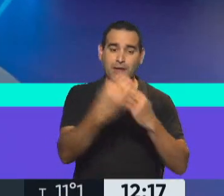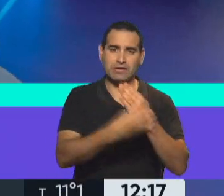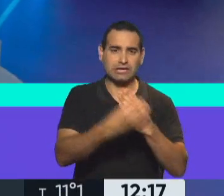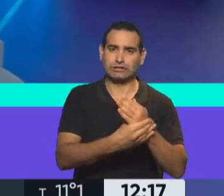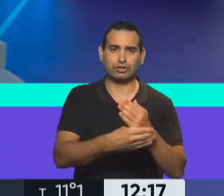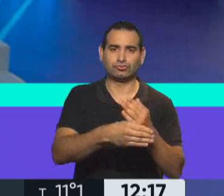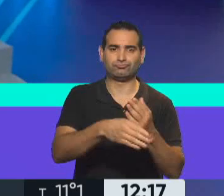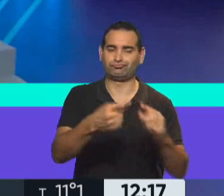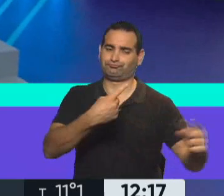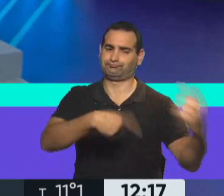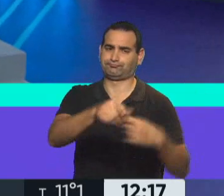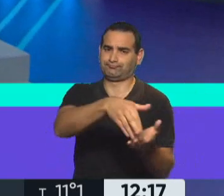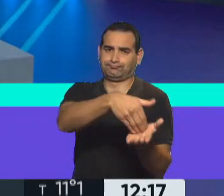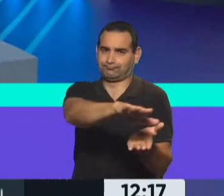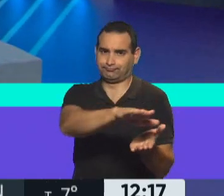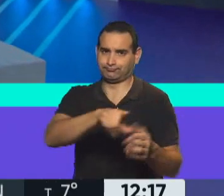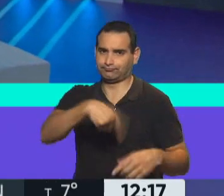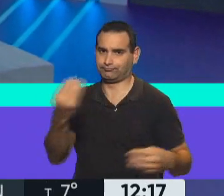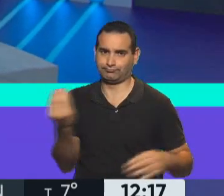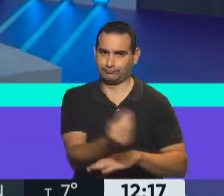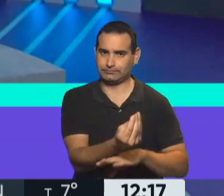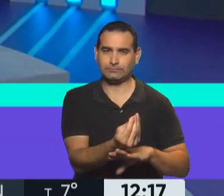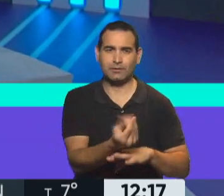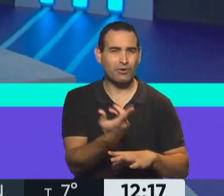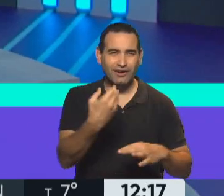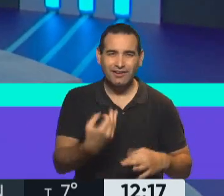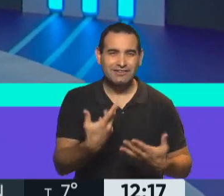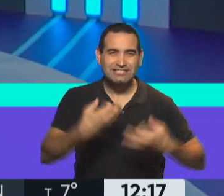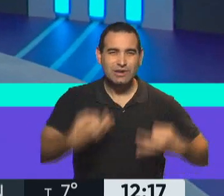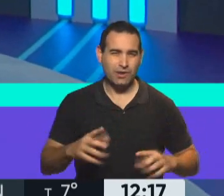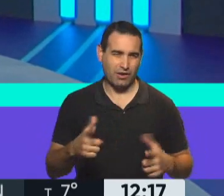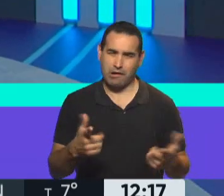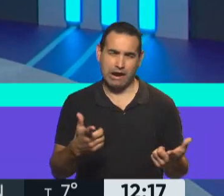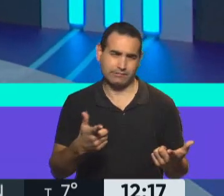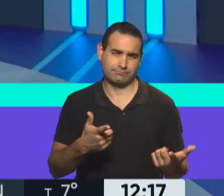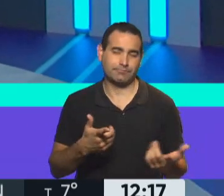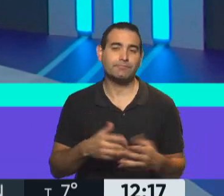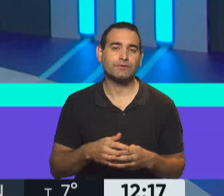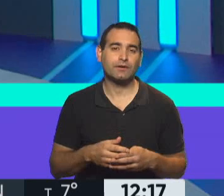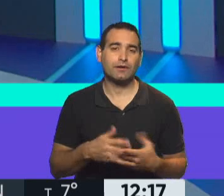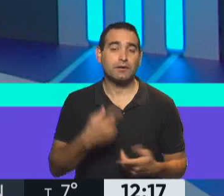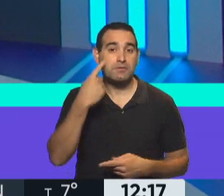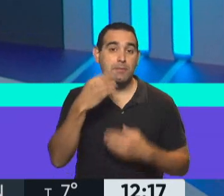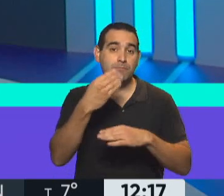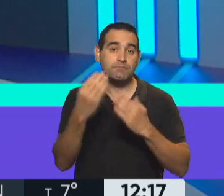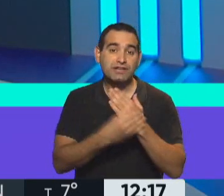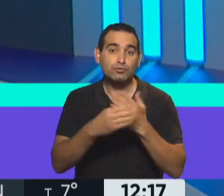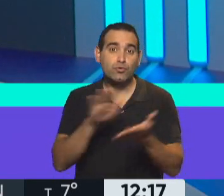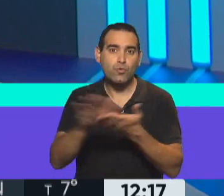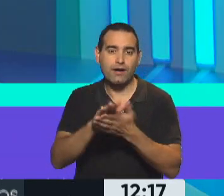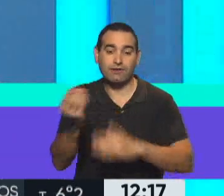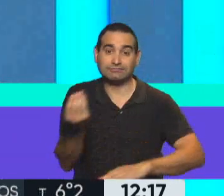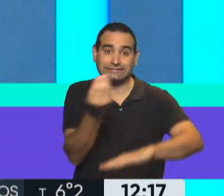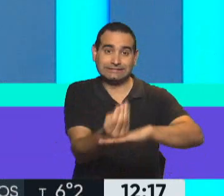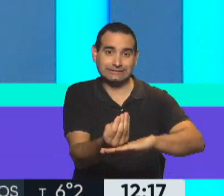por la situación que sea de inseguridad que se había provocado intentó con el nuevo ministro que es quien está